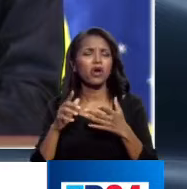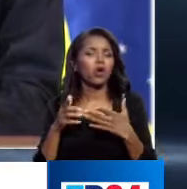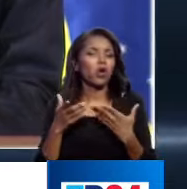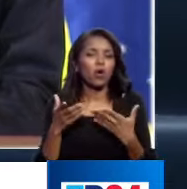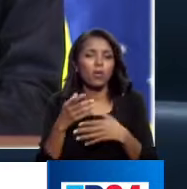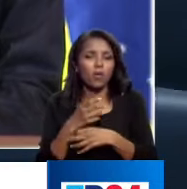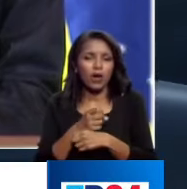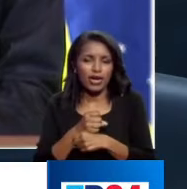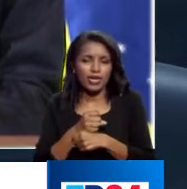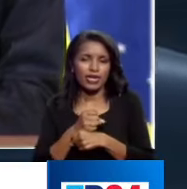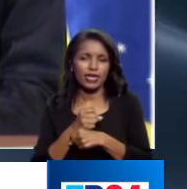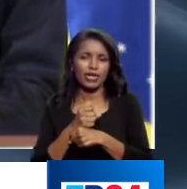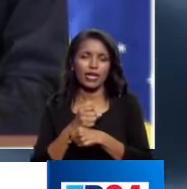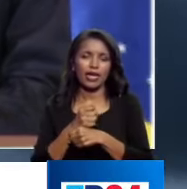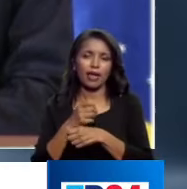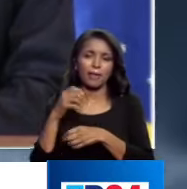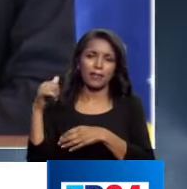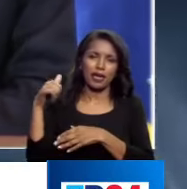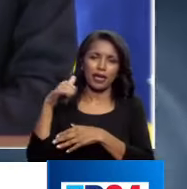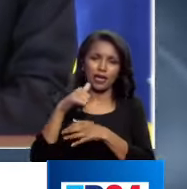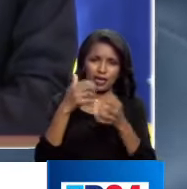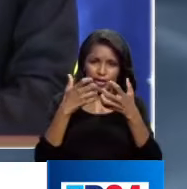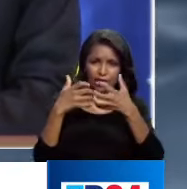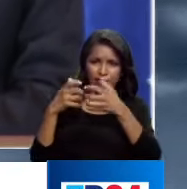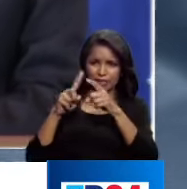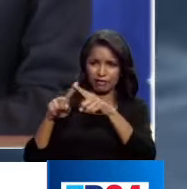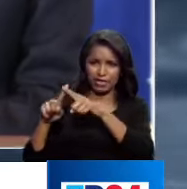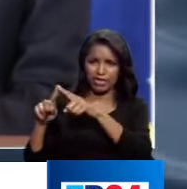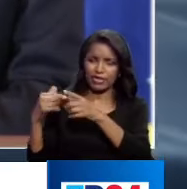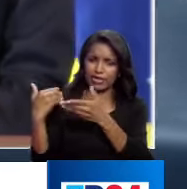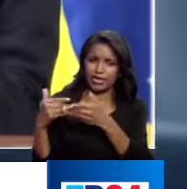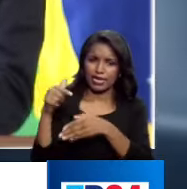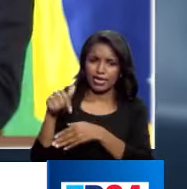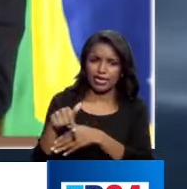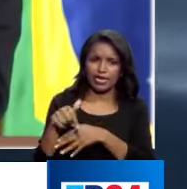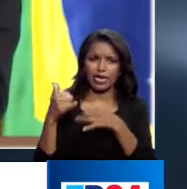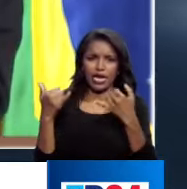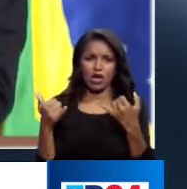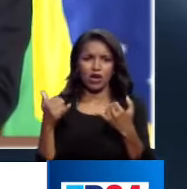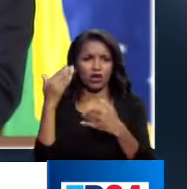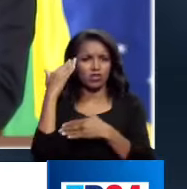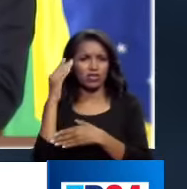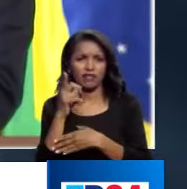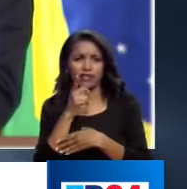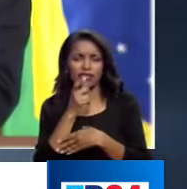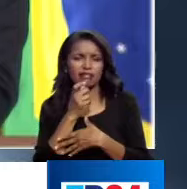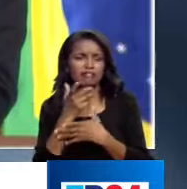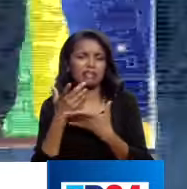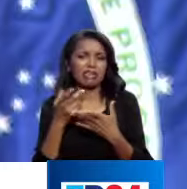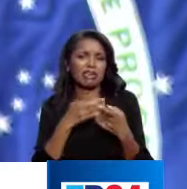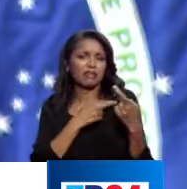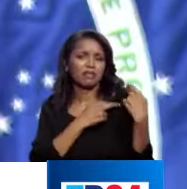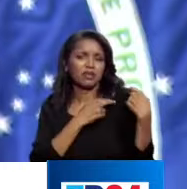ejemplo, ¿quién estaría encargado de negociar con las mismas, ya que actualmente no está tan claro de quién es esa labor?